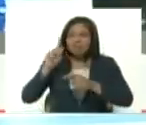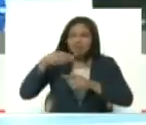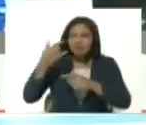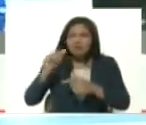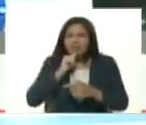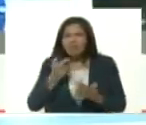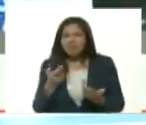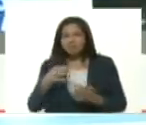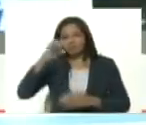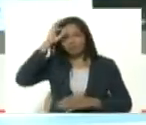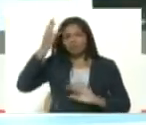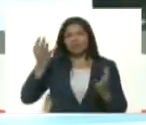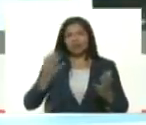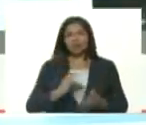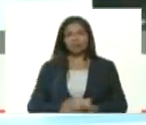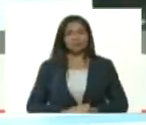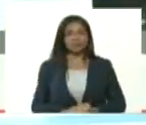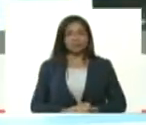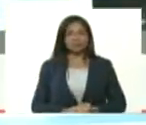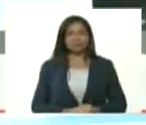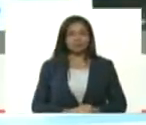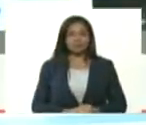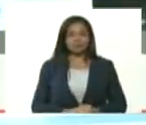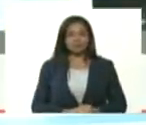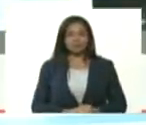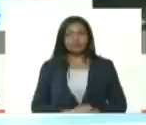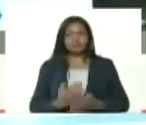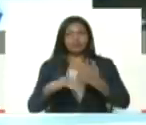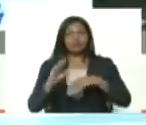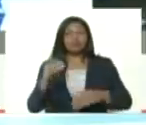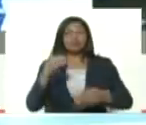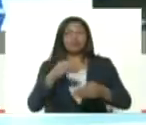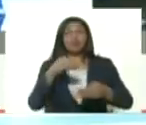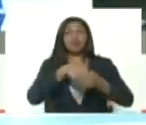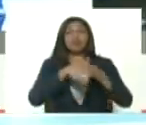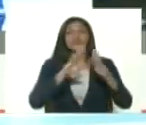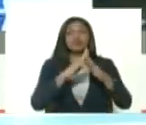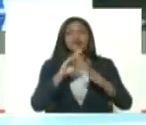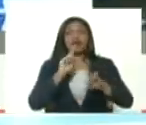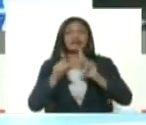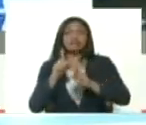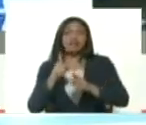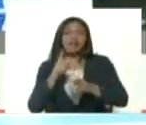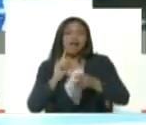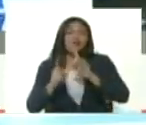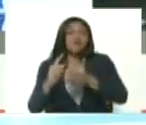¿ah? Omar Enrique, pues, salió de la cuarentena a cumplir algunas tareas